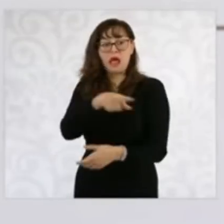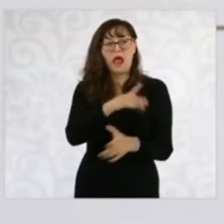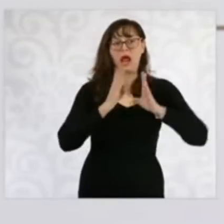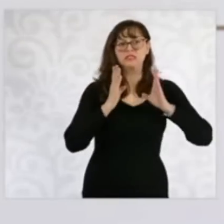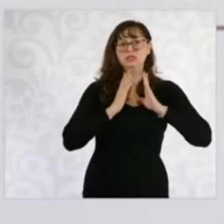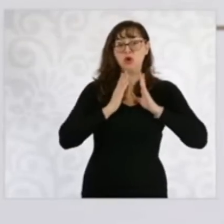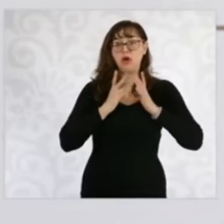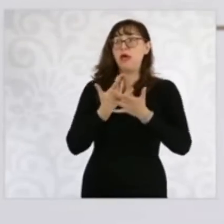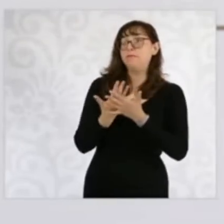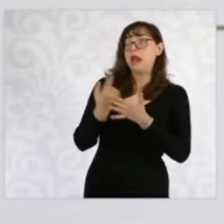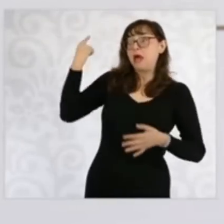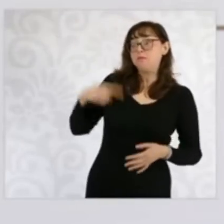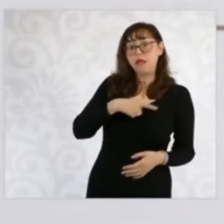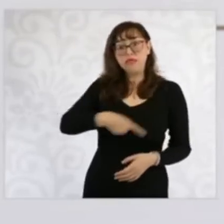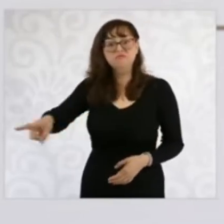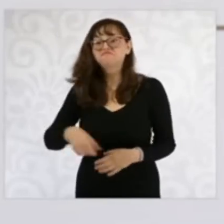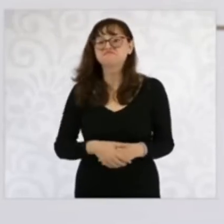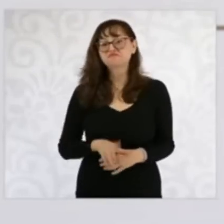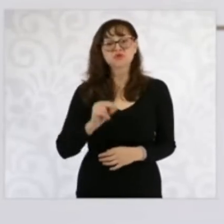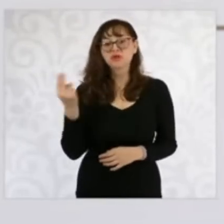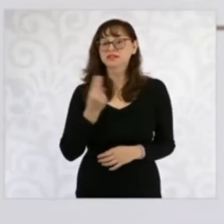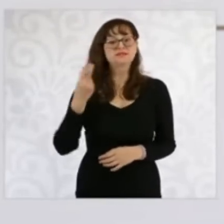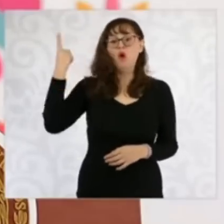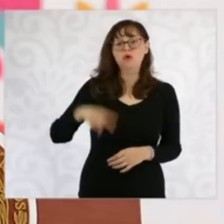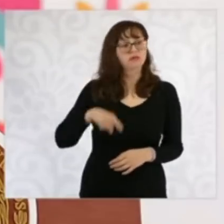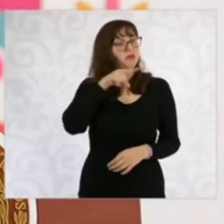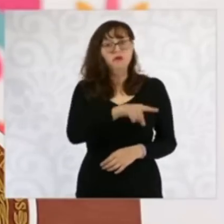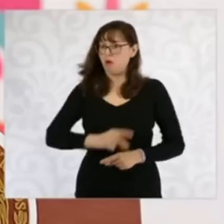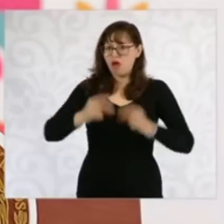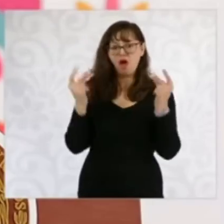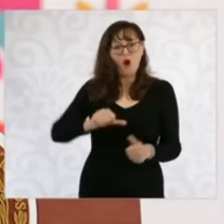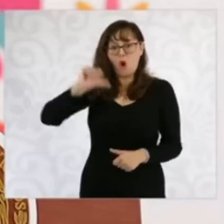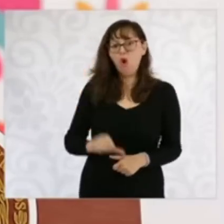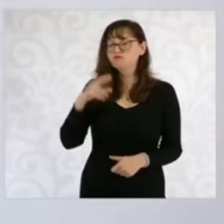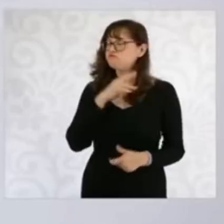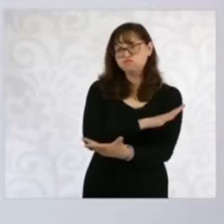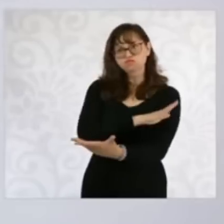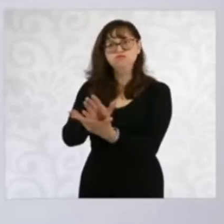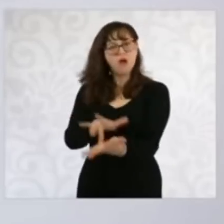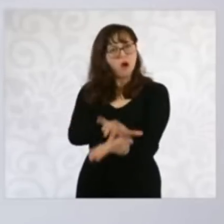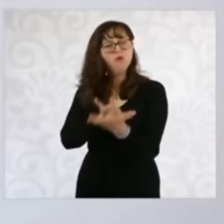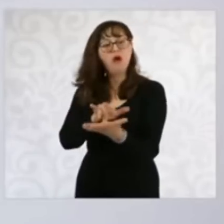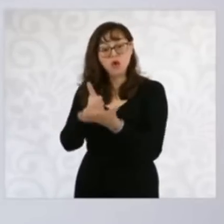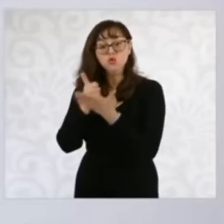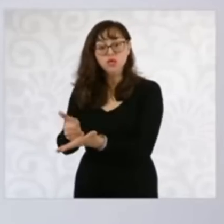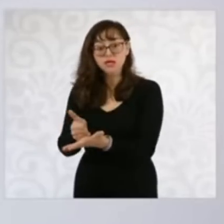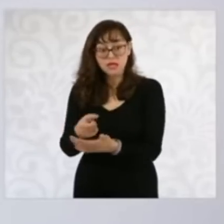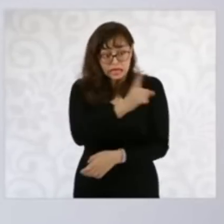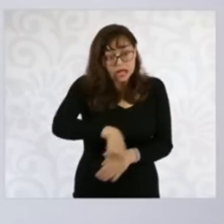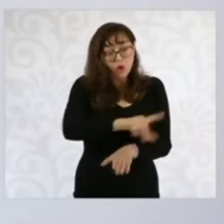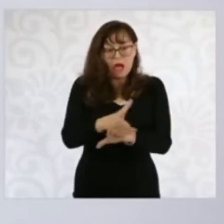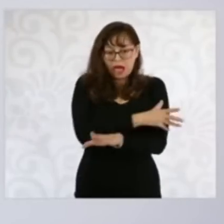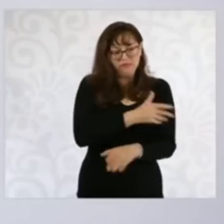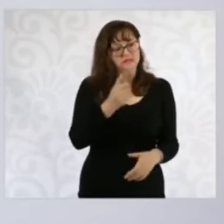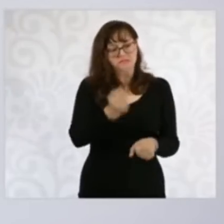están preparados para que en una situación de emergencia puedan apoyar de inmediato a la población y se preparan durante tiempo para poderlo